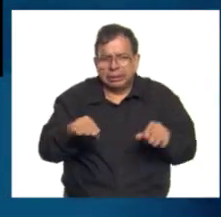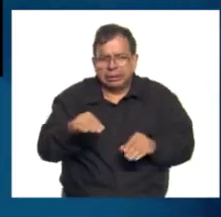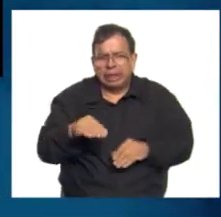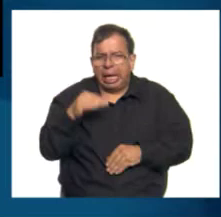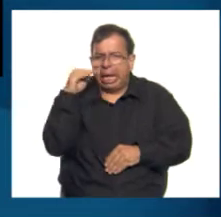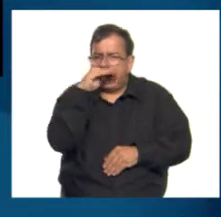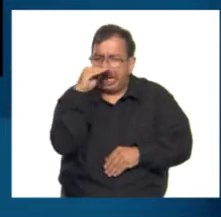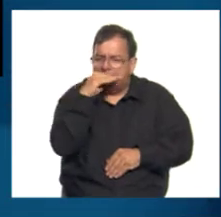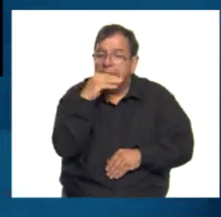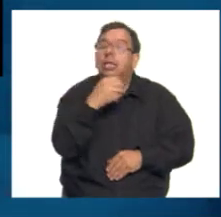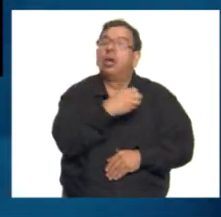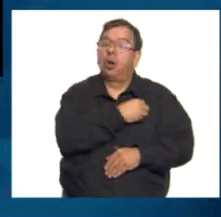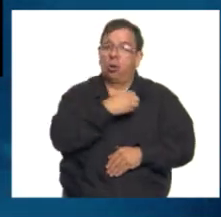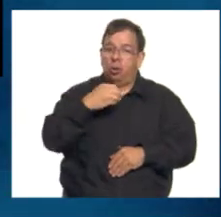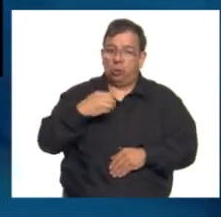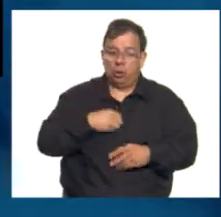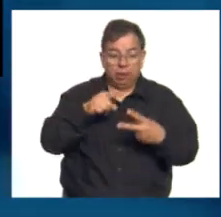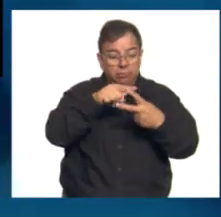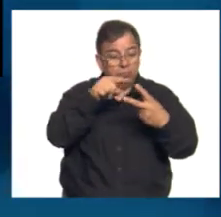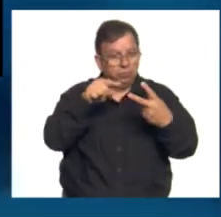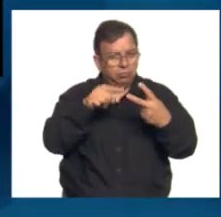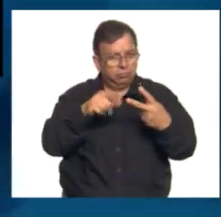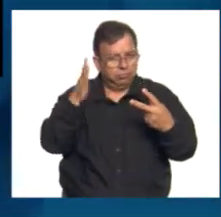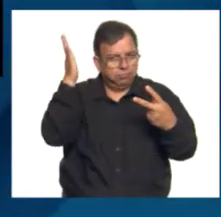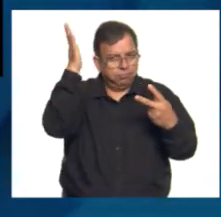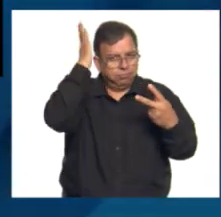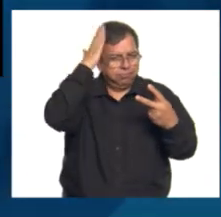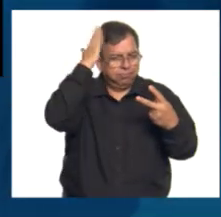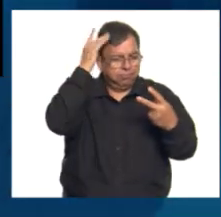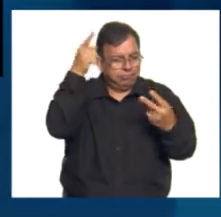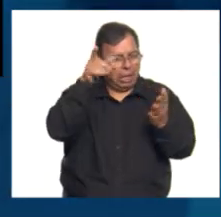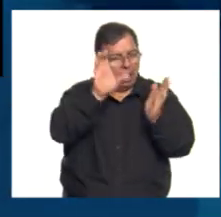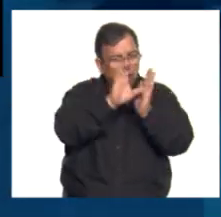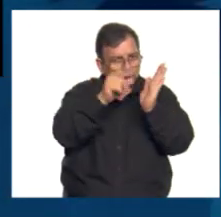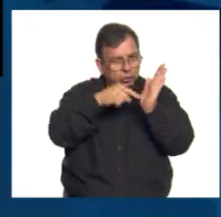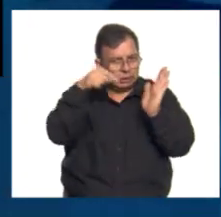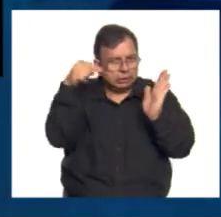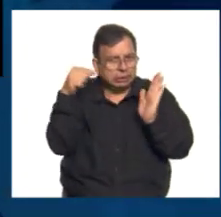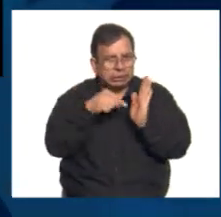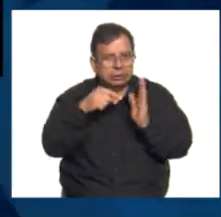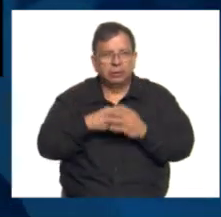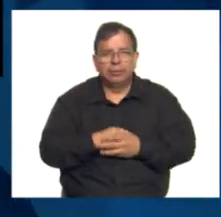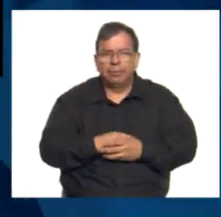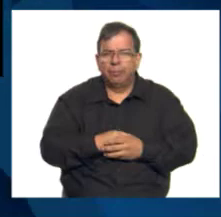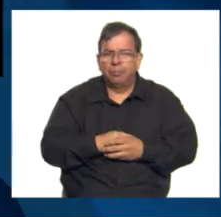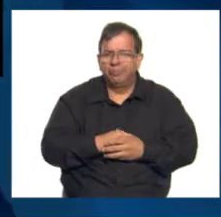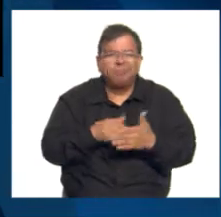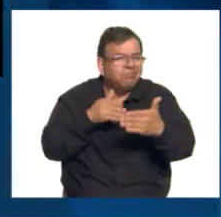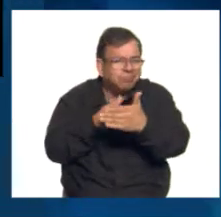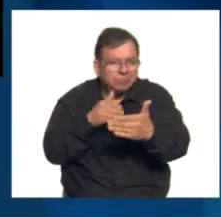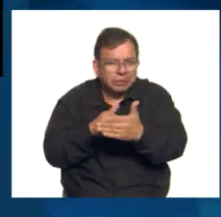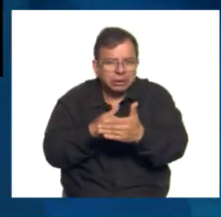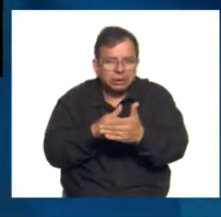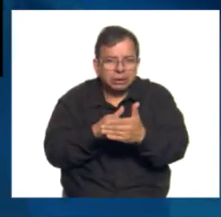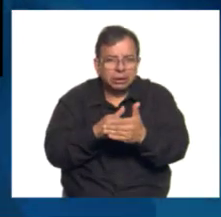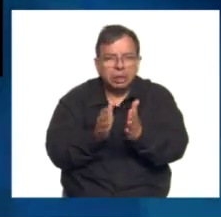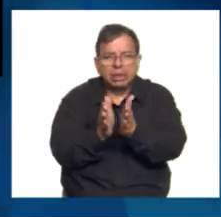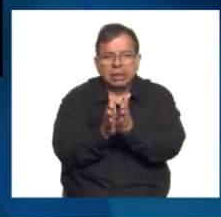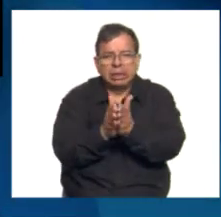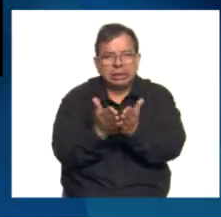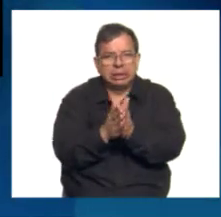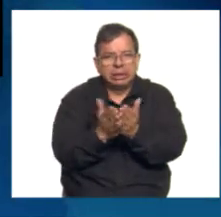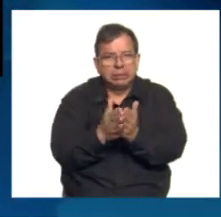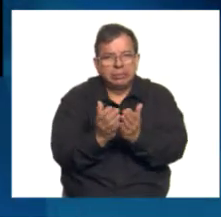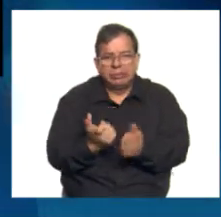y obligatoria, 2 preceptos consagrados en la Constitución. El obstáculo: libros de texto